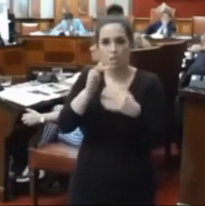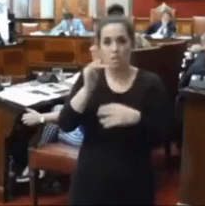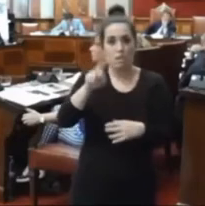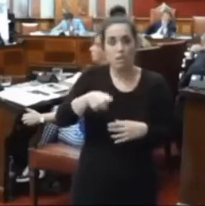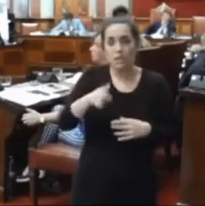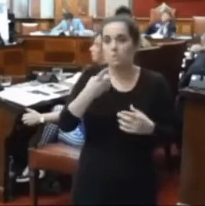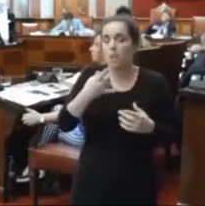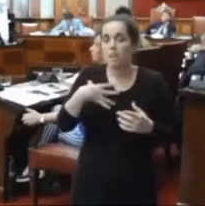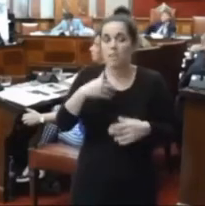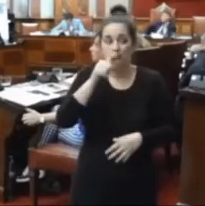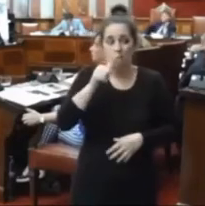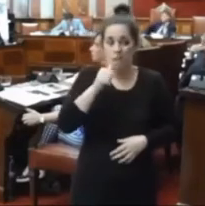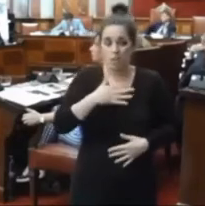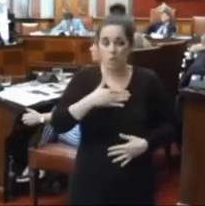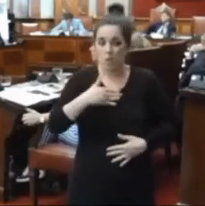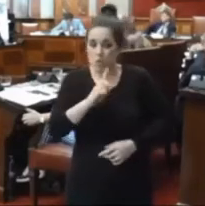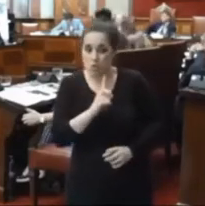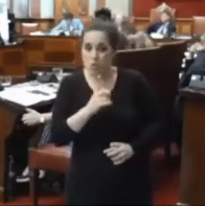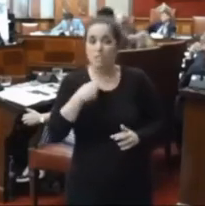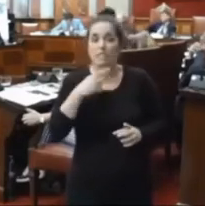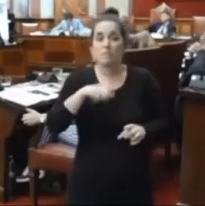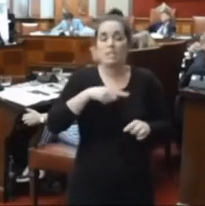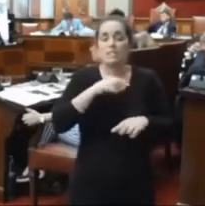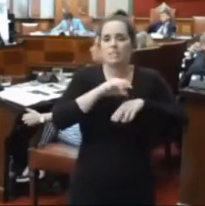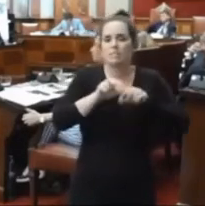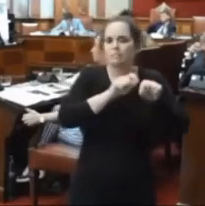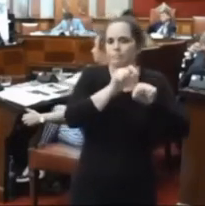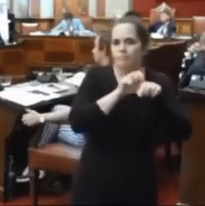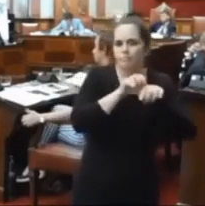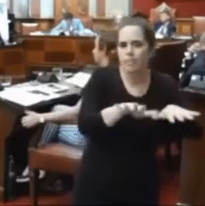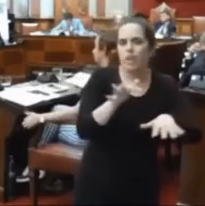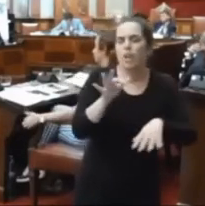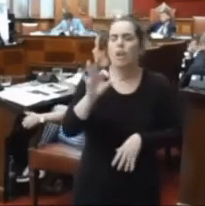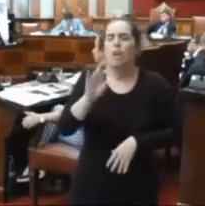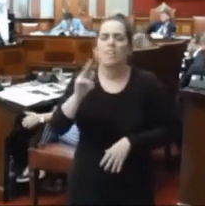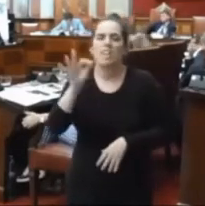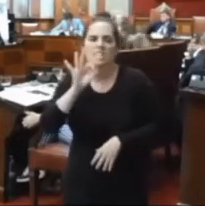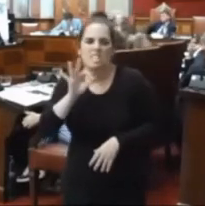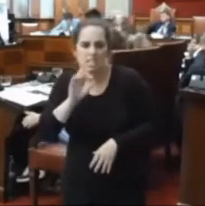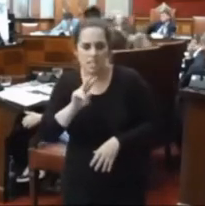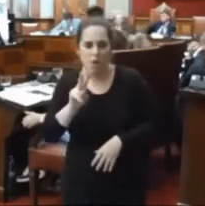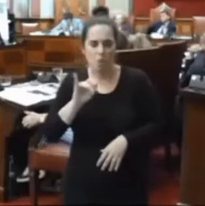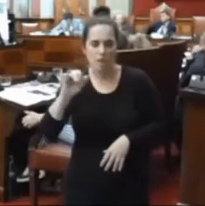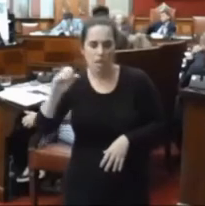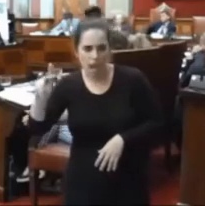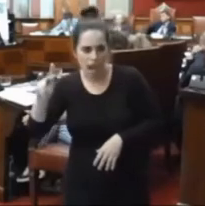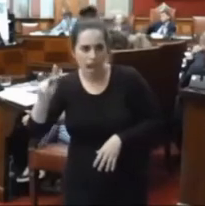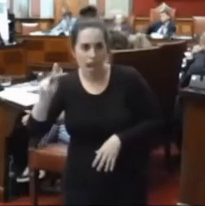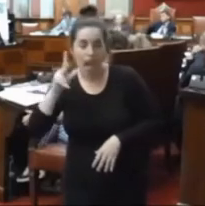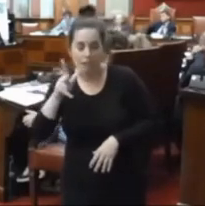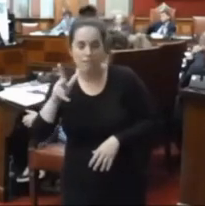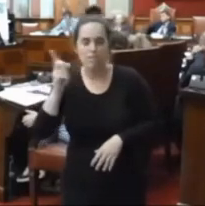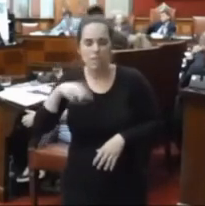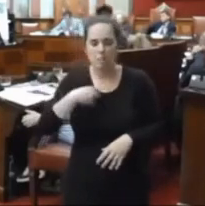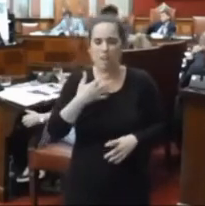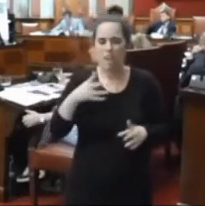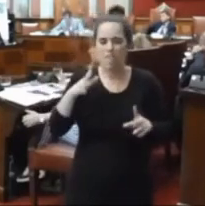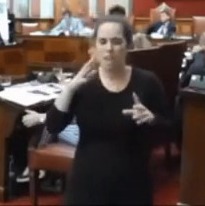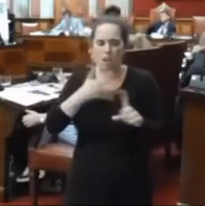no deseados, de las infecciones de transmisión sexual y del VIH-SIDA, en la prevención de las violencias machistas y de